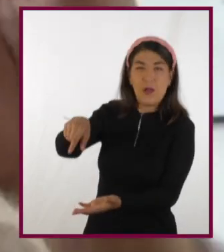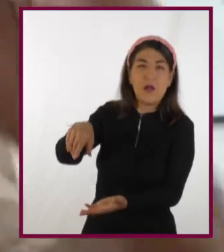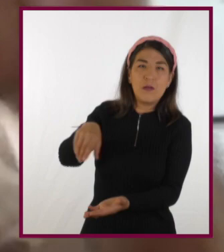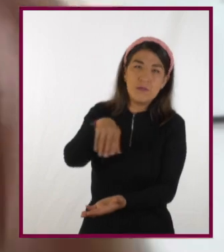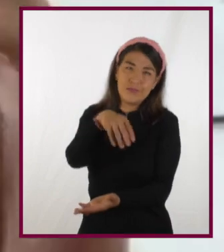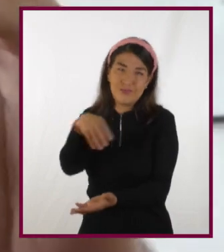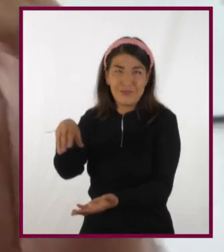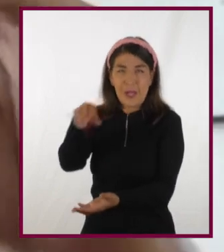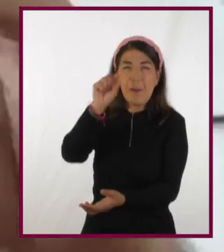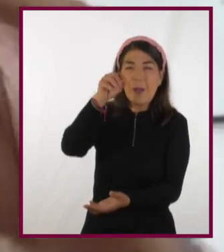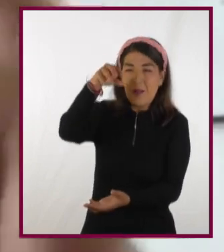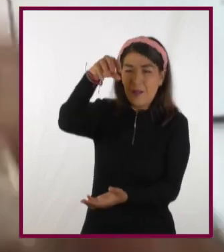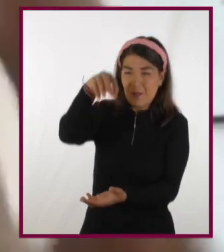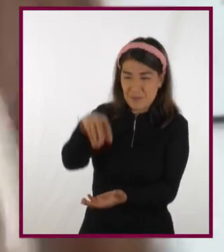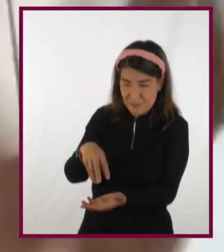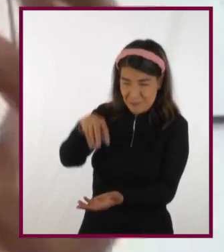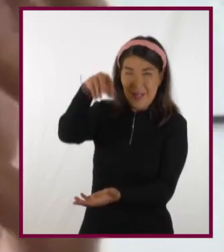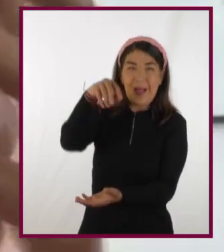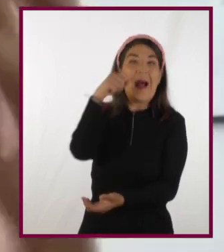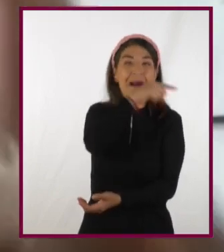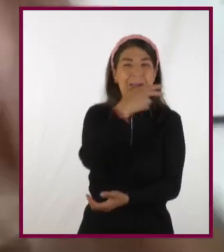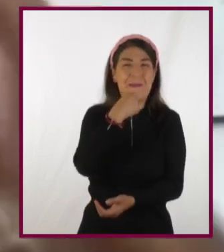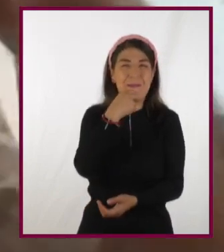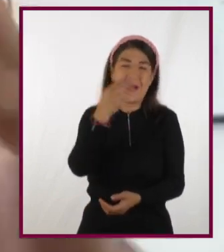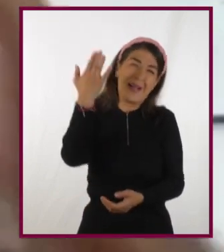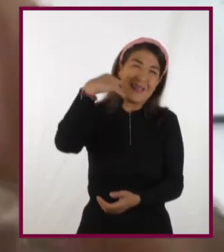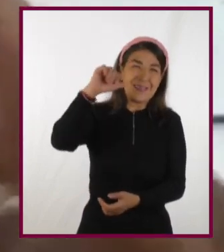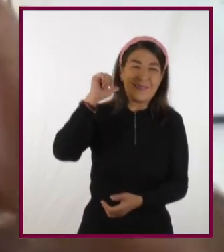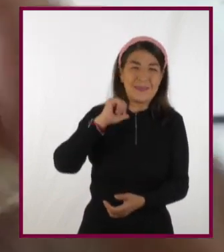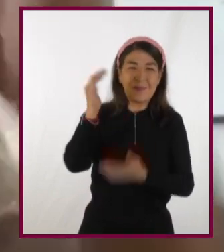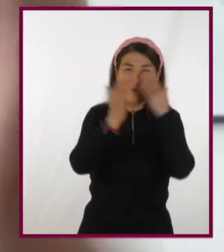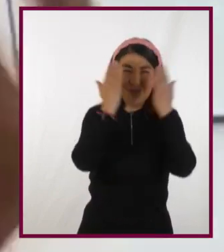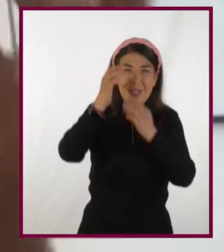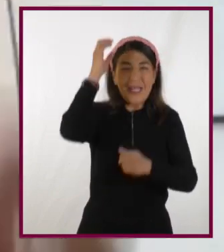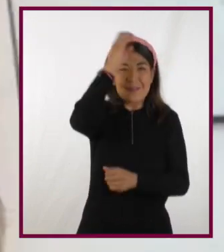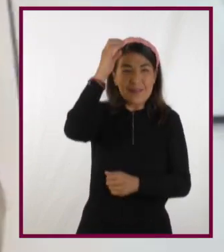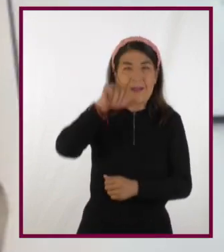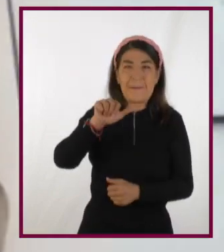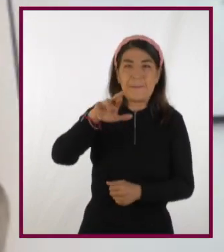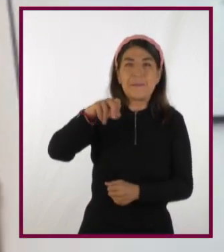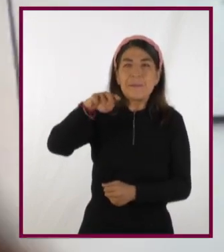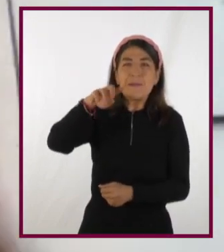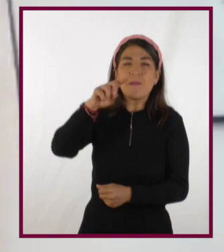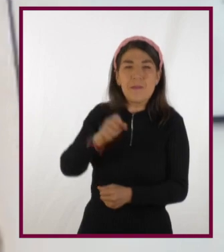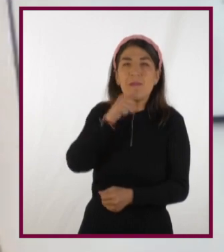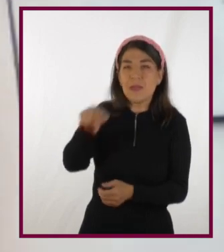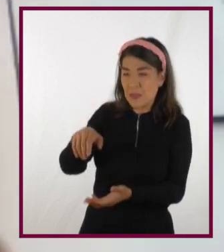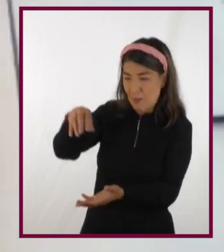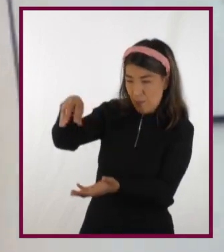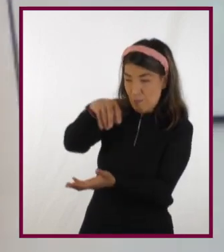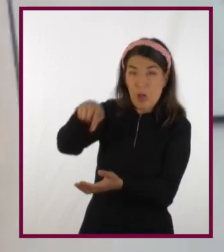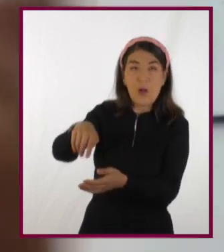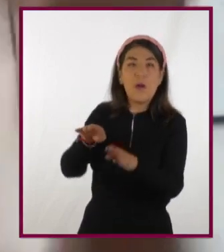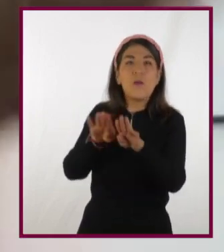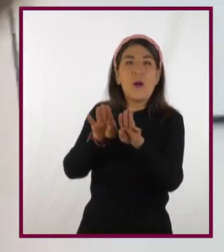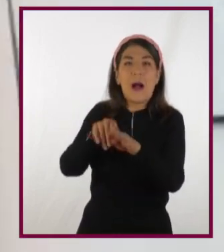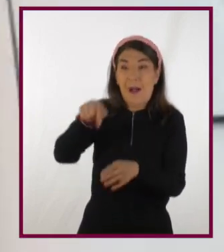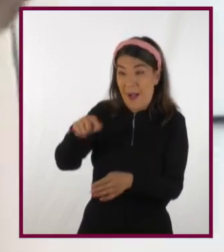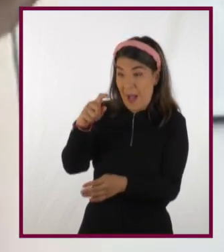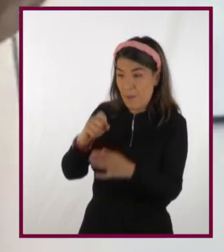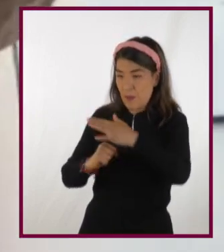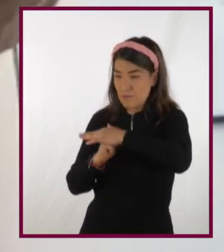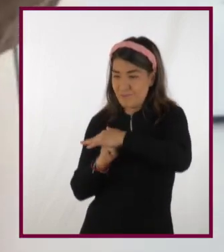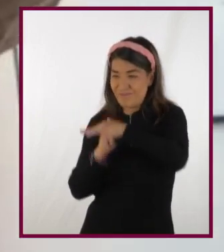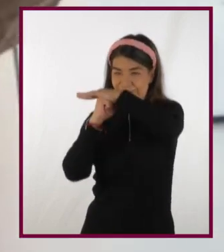se va a sumergir un poco, y entonces Arquímedes va a valer. Entonces vamos a ver que, en efecto, el peso del volumen de agua desplazado, que ejerce una fuerza hacia arriba, balancea